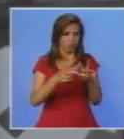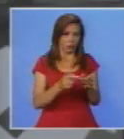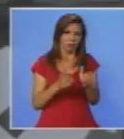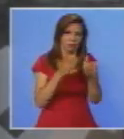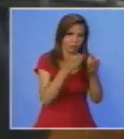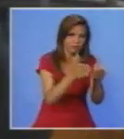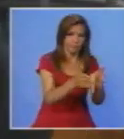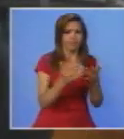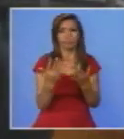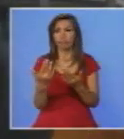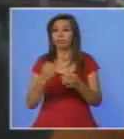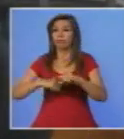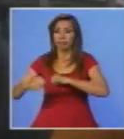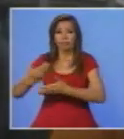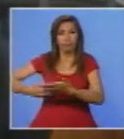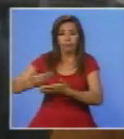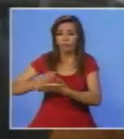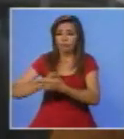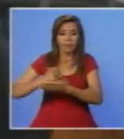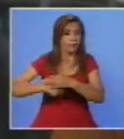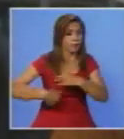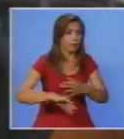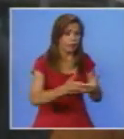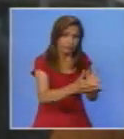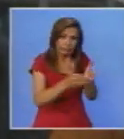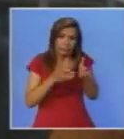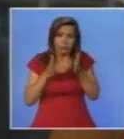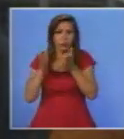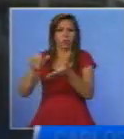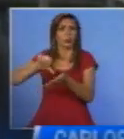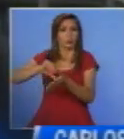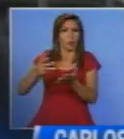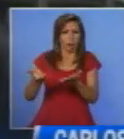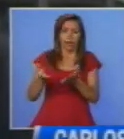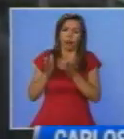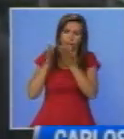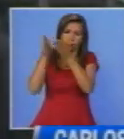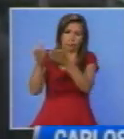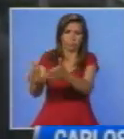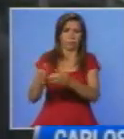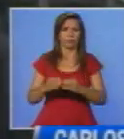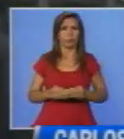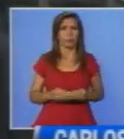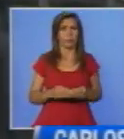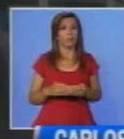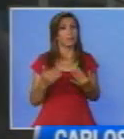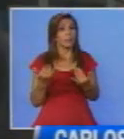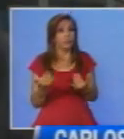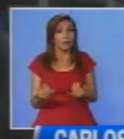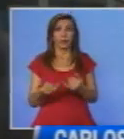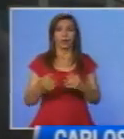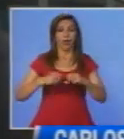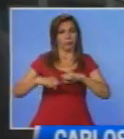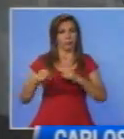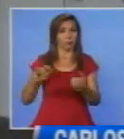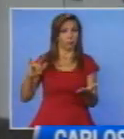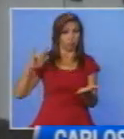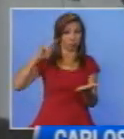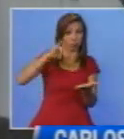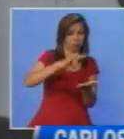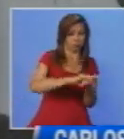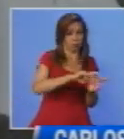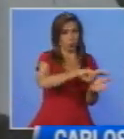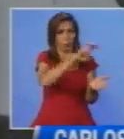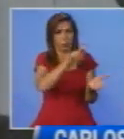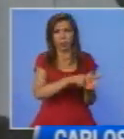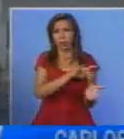ciudad natal. Está planeado un avión para dejarlo en Guayaquil y posteriormente trasladarlo a Durán. En el